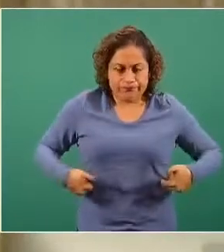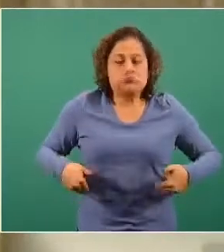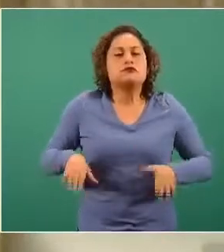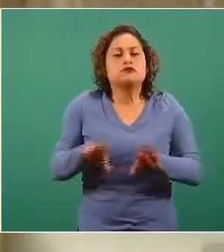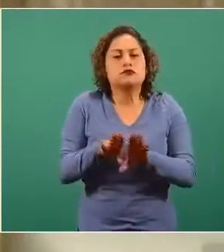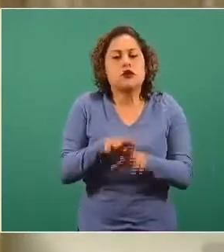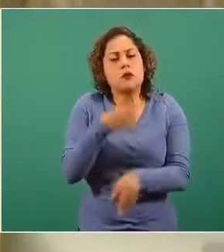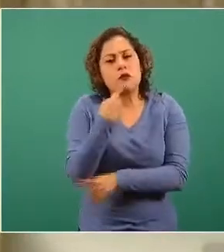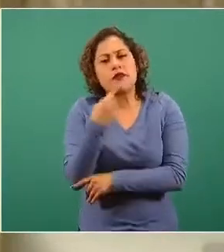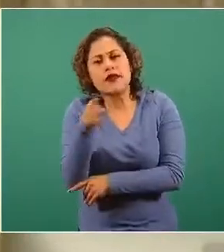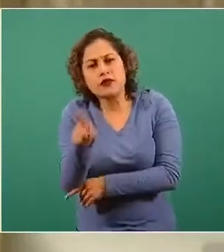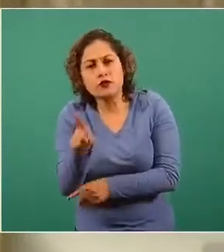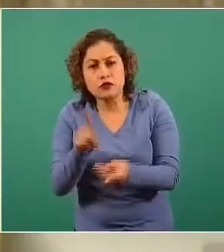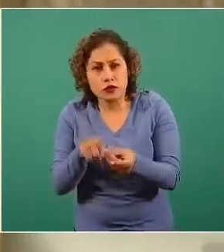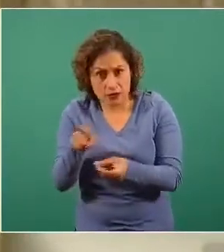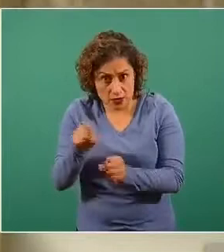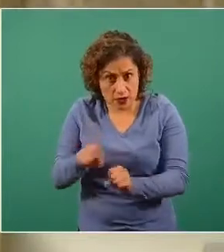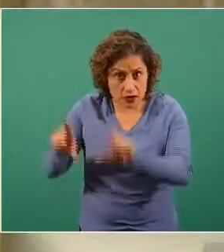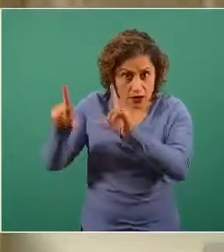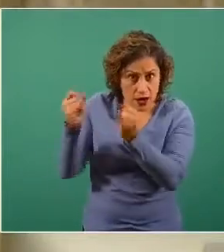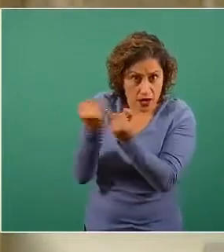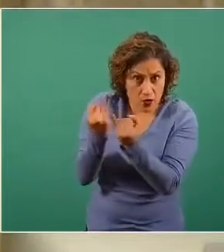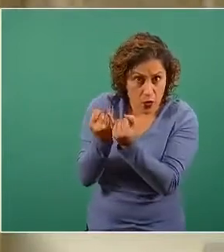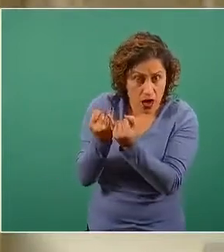página de coronavirus.gov?